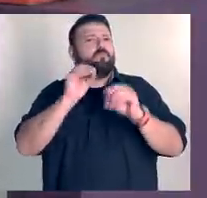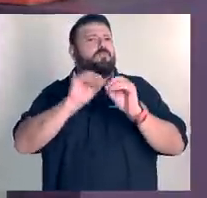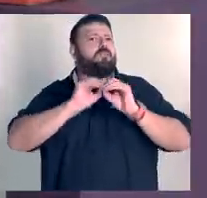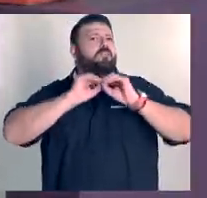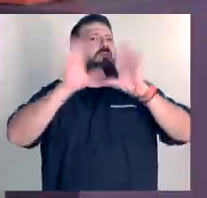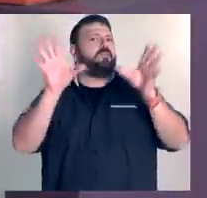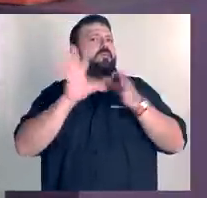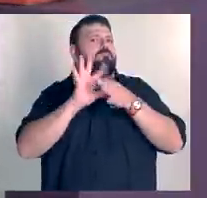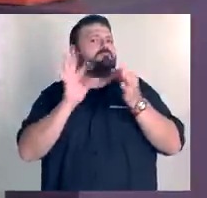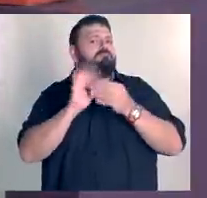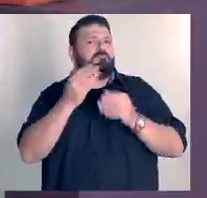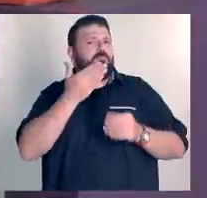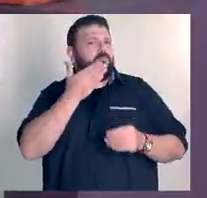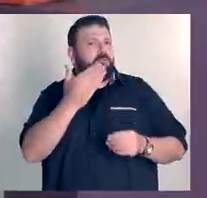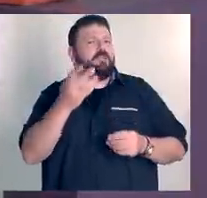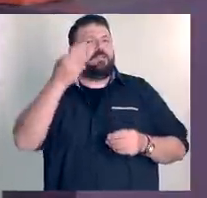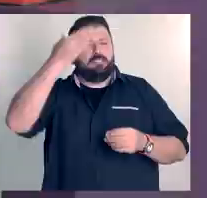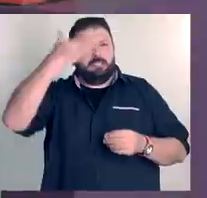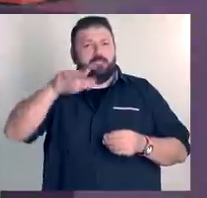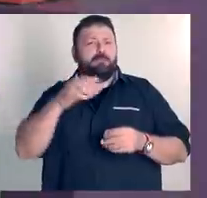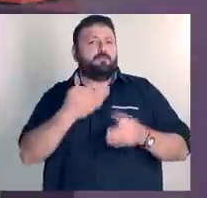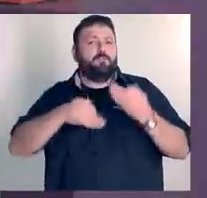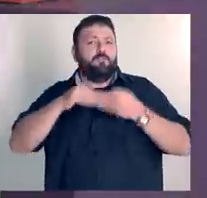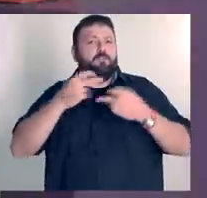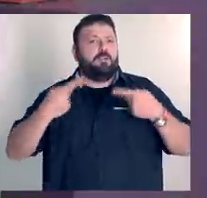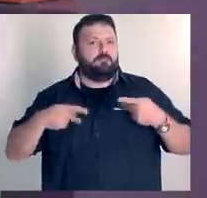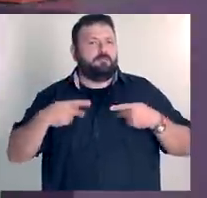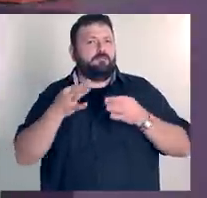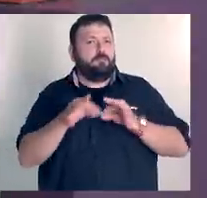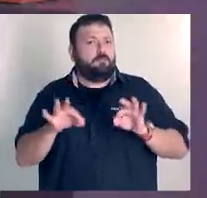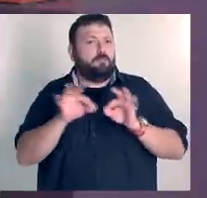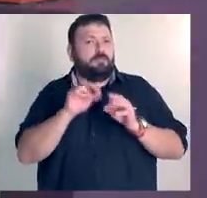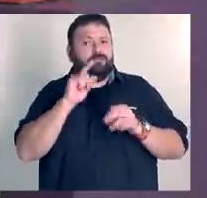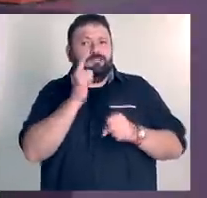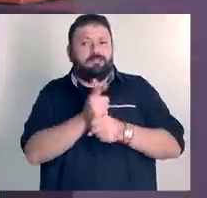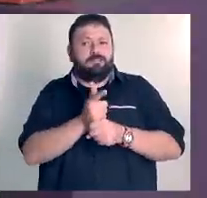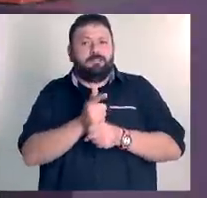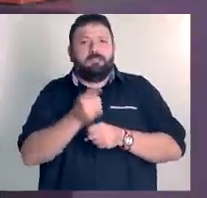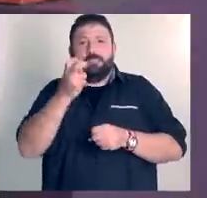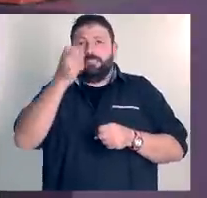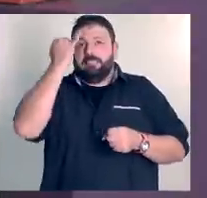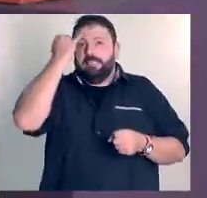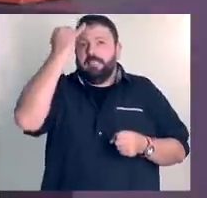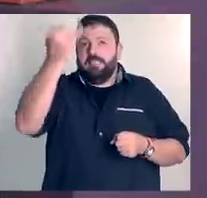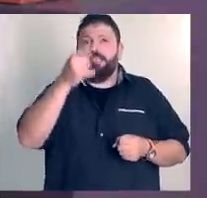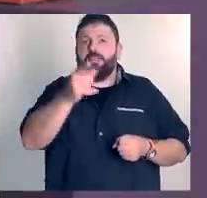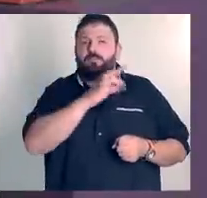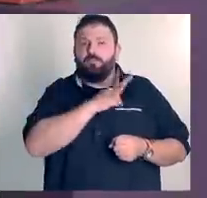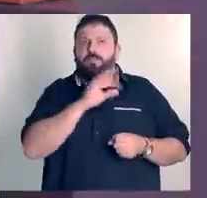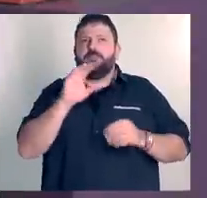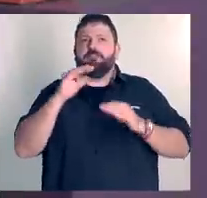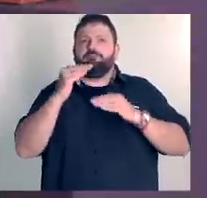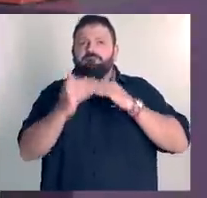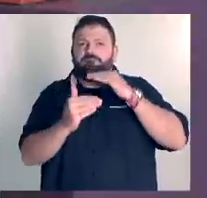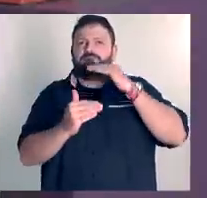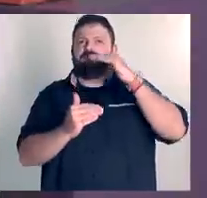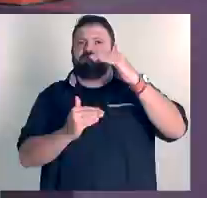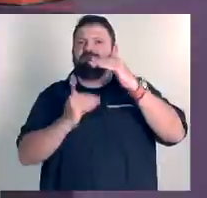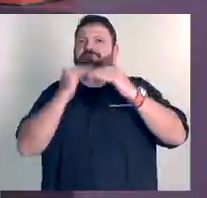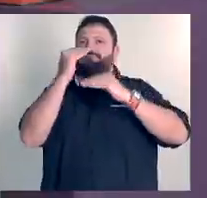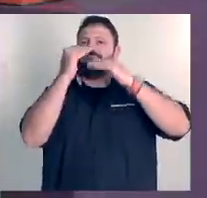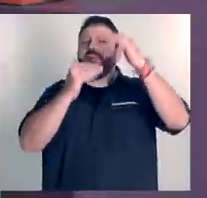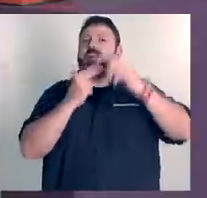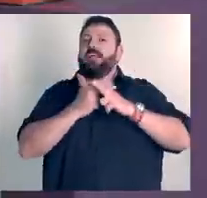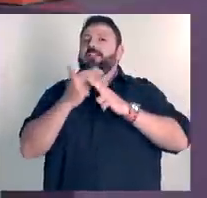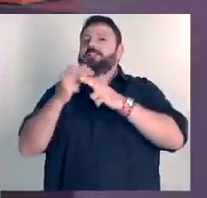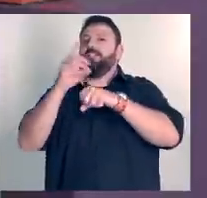es muy importante que todo el mundo lo tome en cuenta. La idea es que puedas ir escalando hasta llegar a diamante,